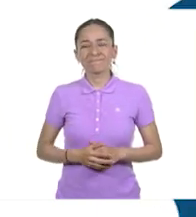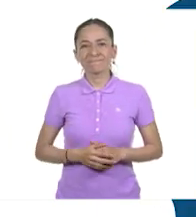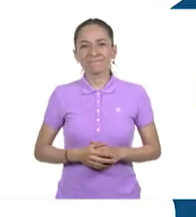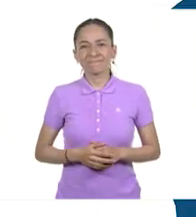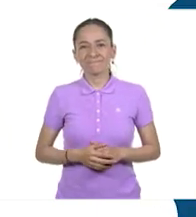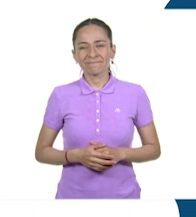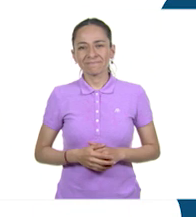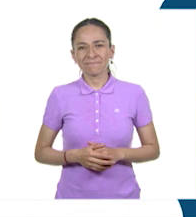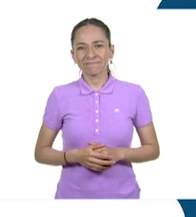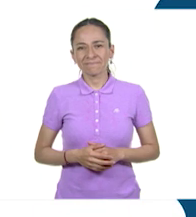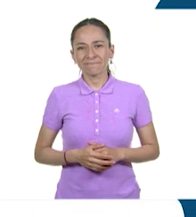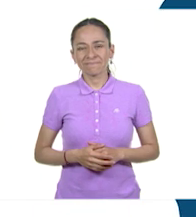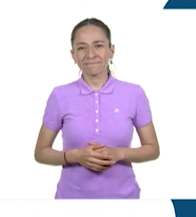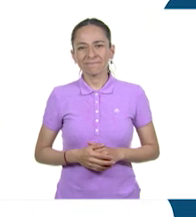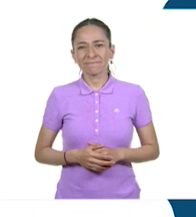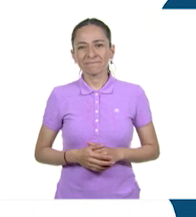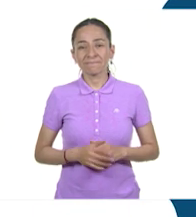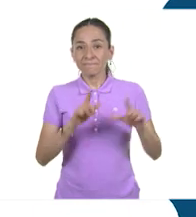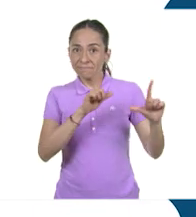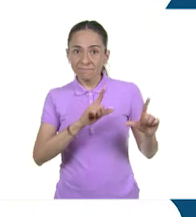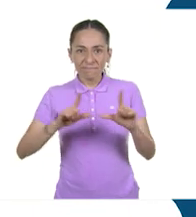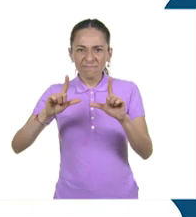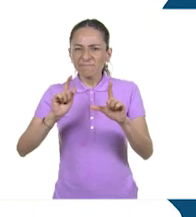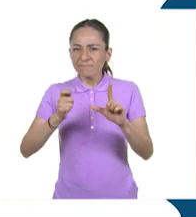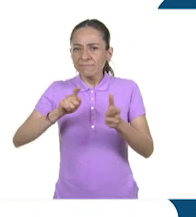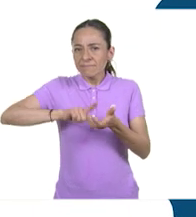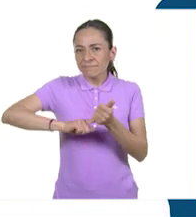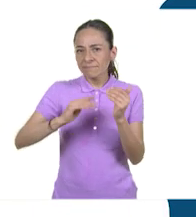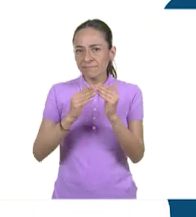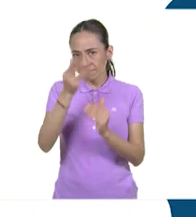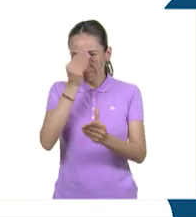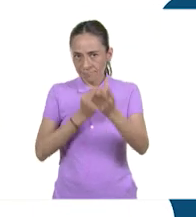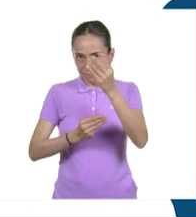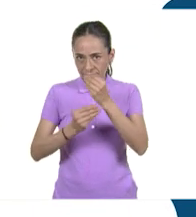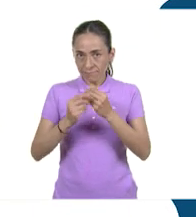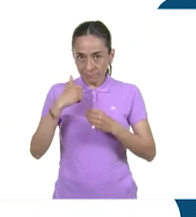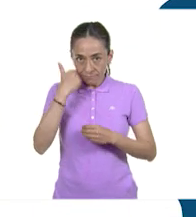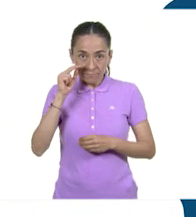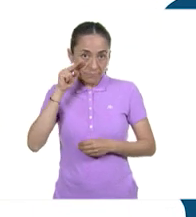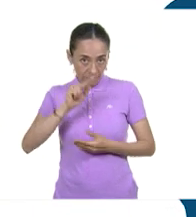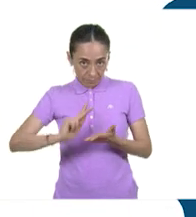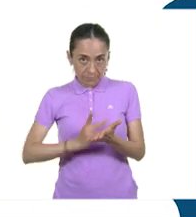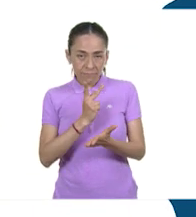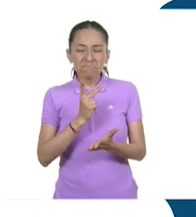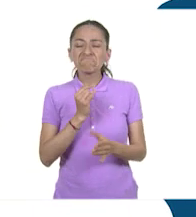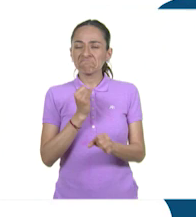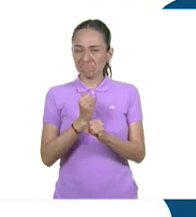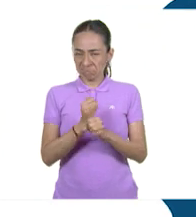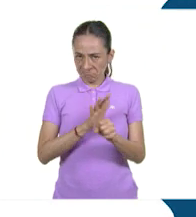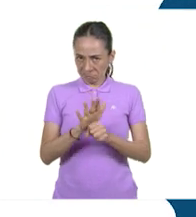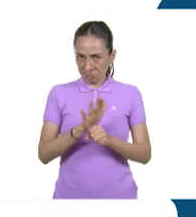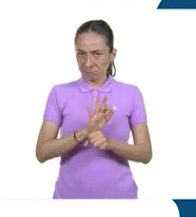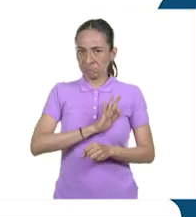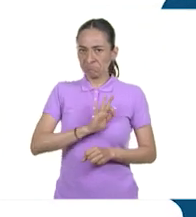conaliteg.cep.gov.mx. Si quieres volver a ver los programas de Aprende en Casa, los puedes encontrar en la siguiente liga: